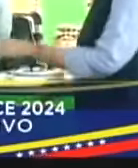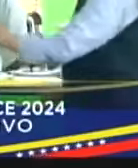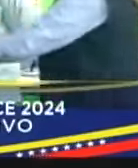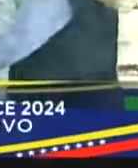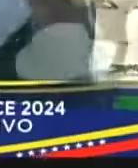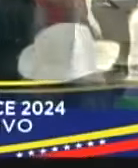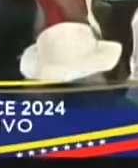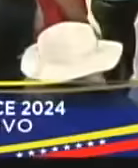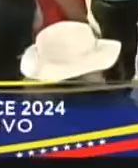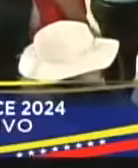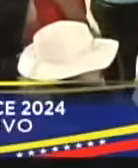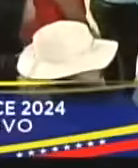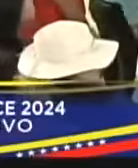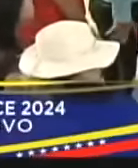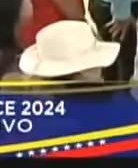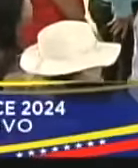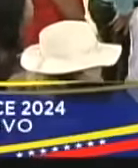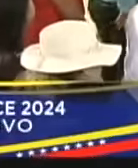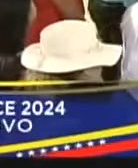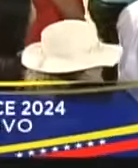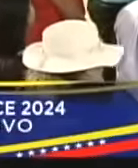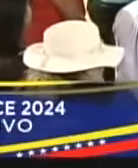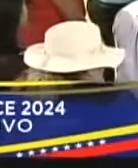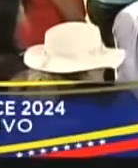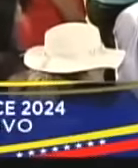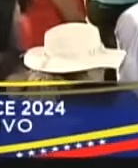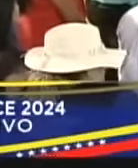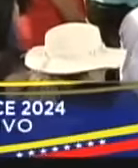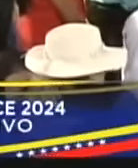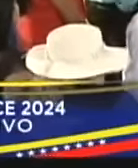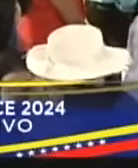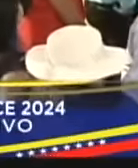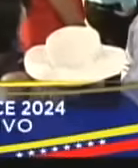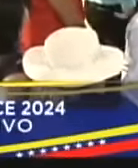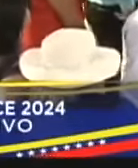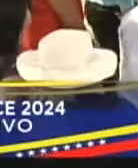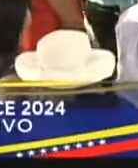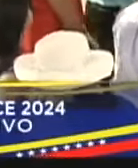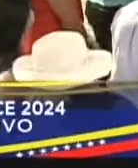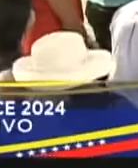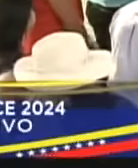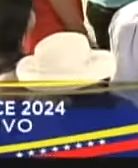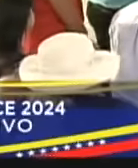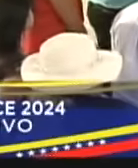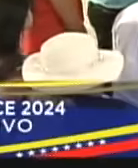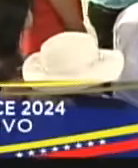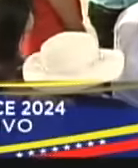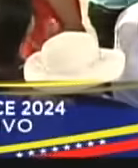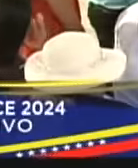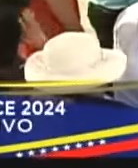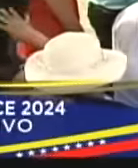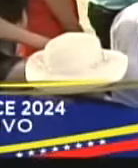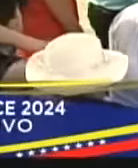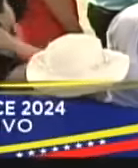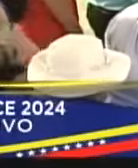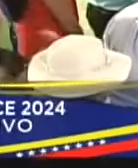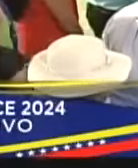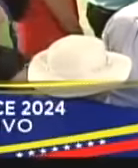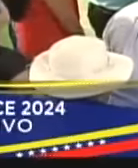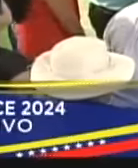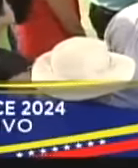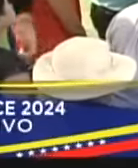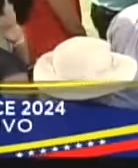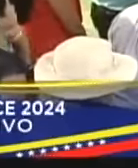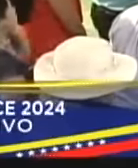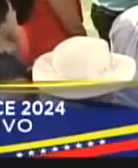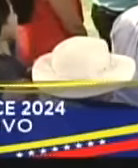¿Dónde manda capitán? Usted que ve la caída, yo altivo son de la mar. Ceniza será tu voz,